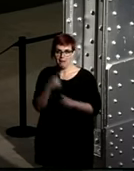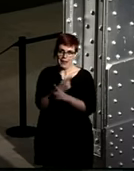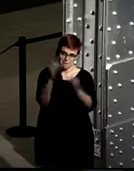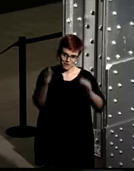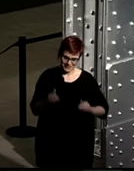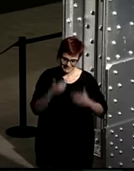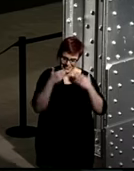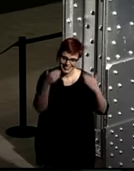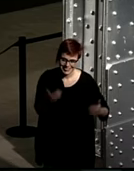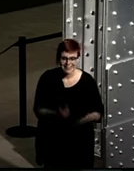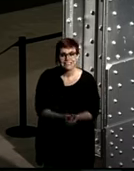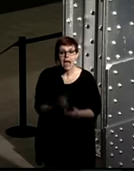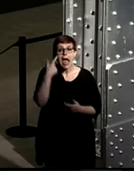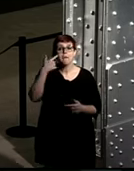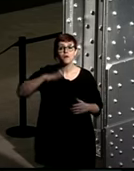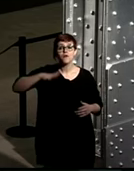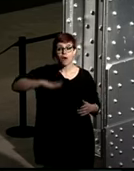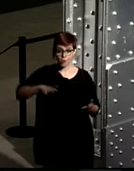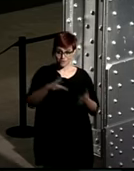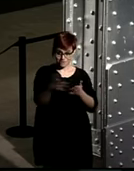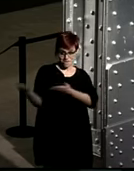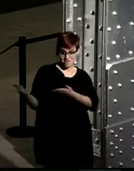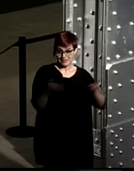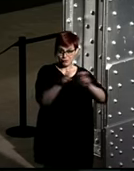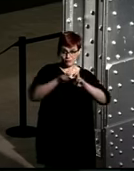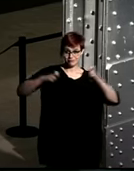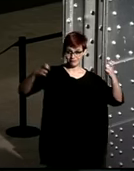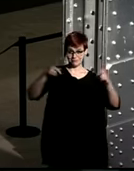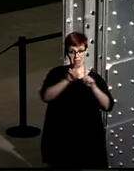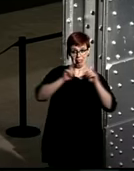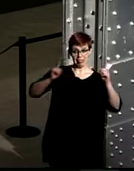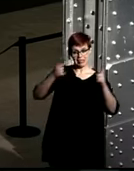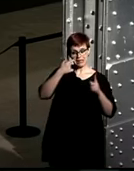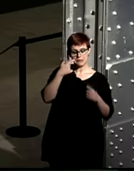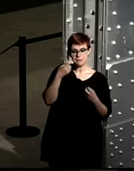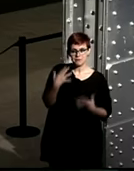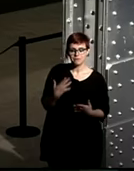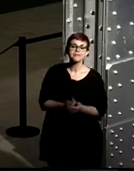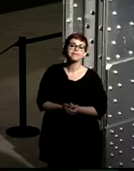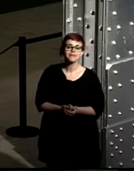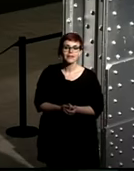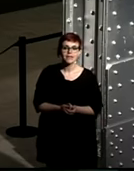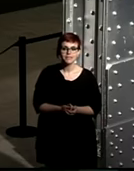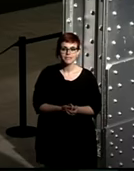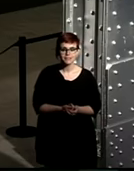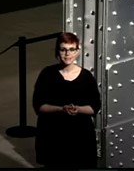del evento. Bueno, por favor, chicos, subimos ya todos. Bueno, ahora